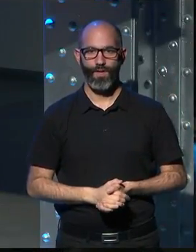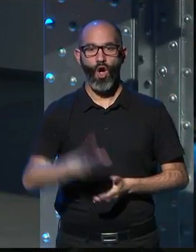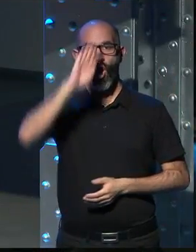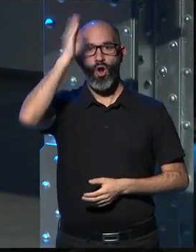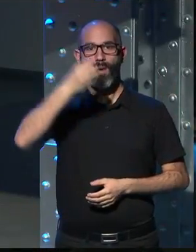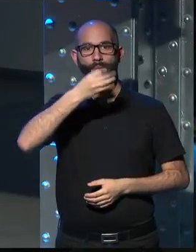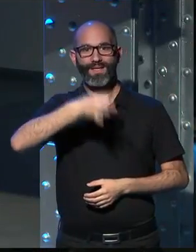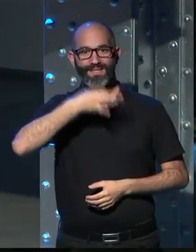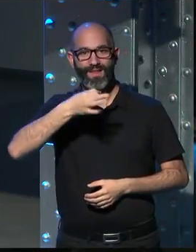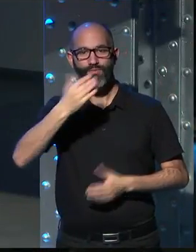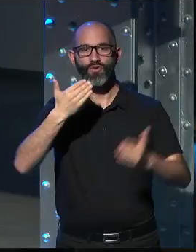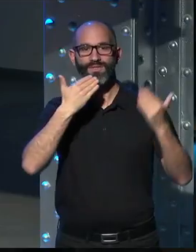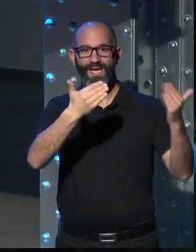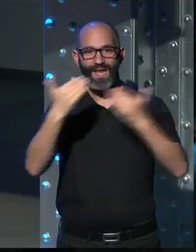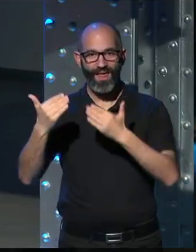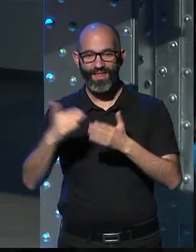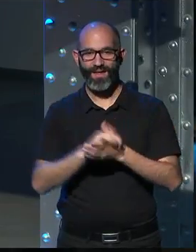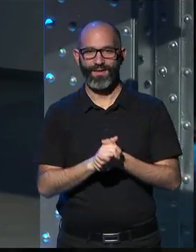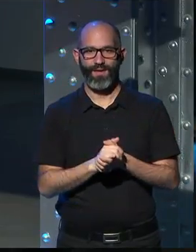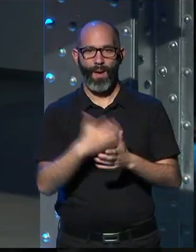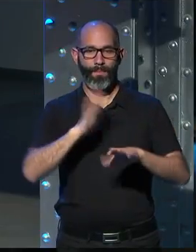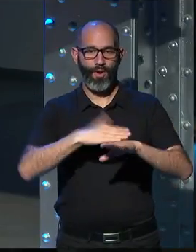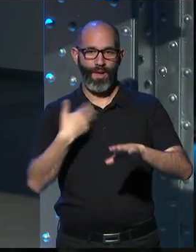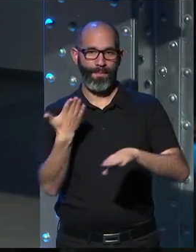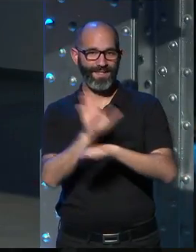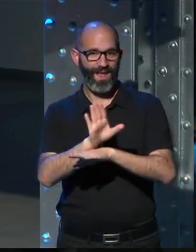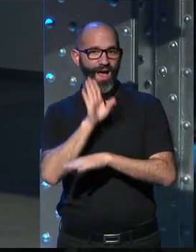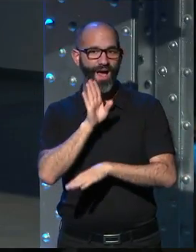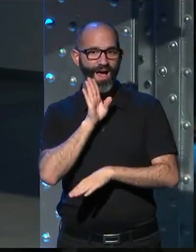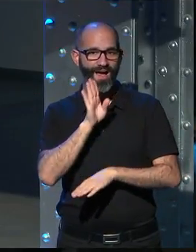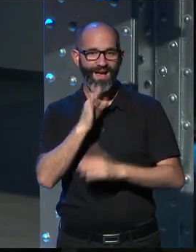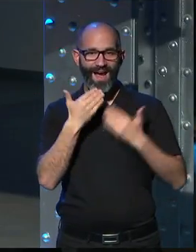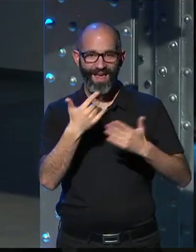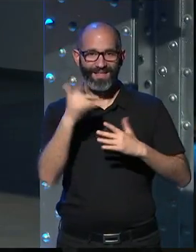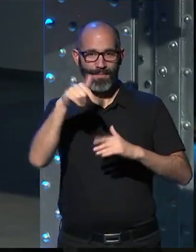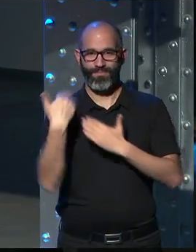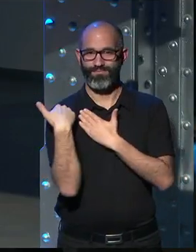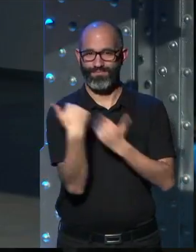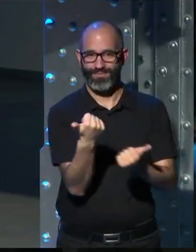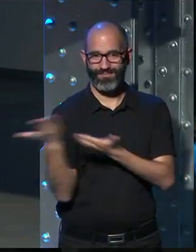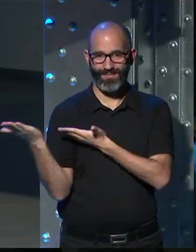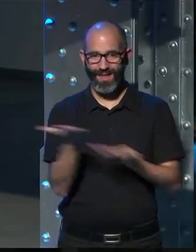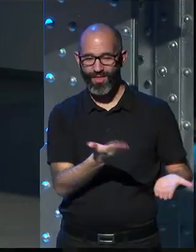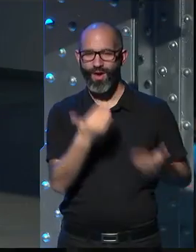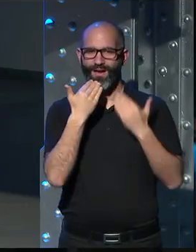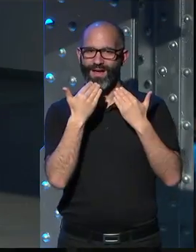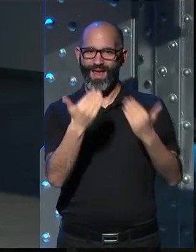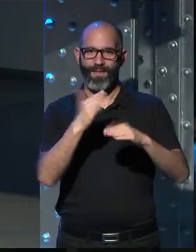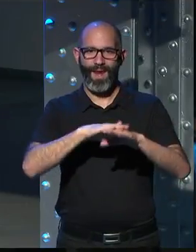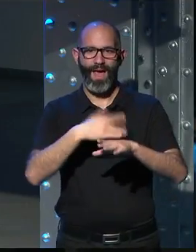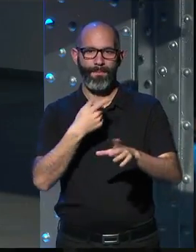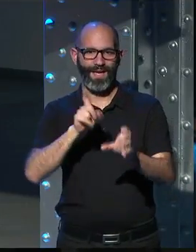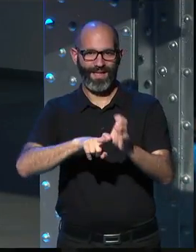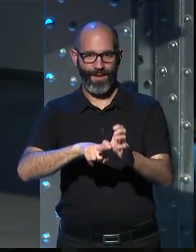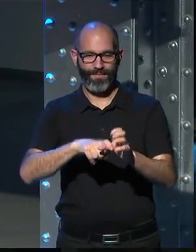Buenas tardes y muchas gracias por la presentación y por la invitación a participar en el evento de